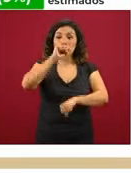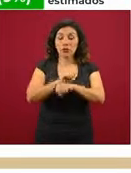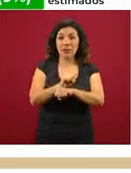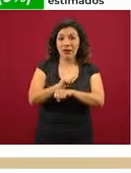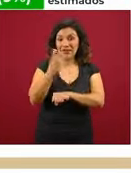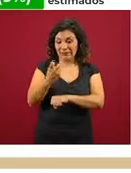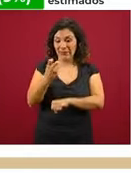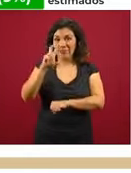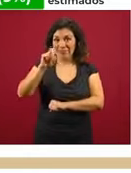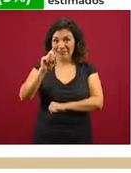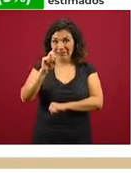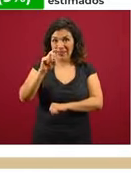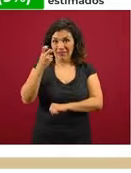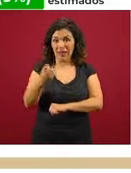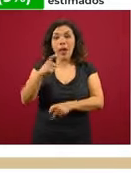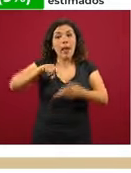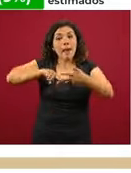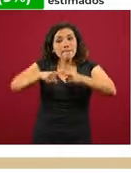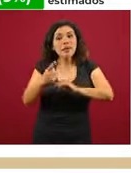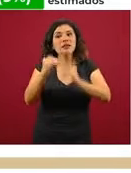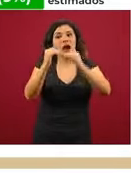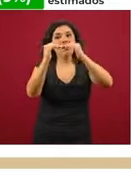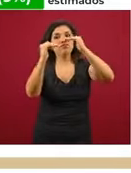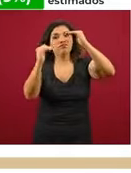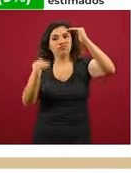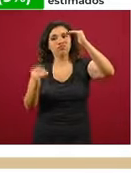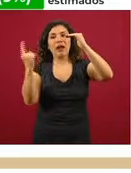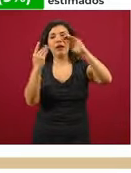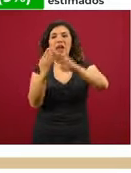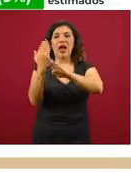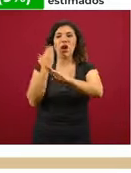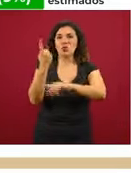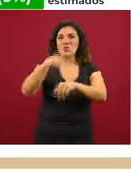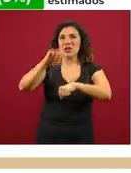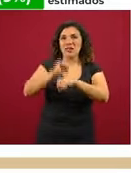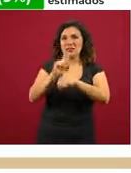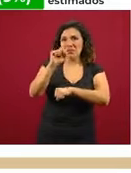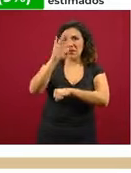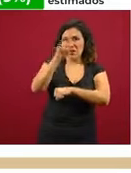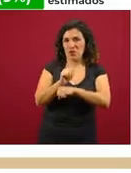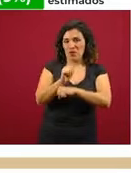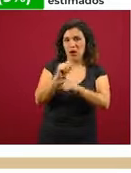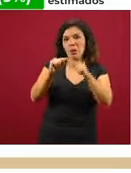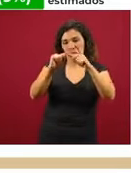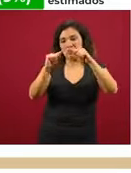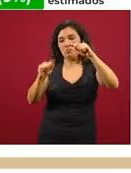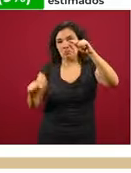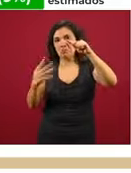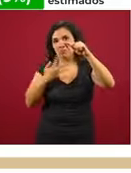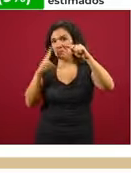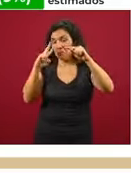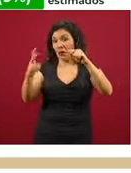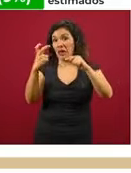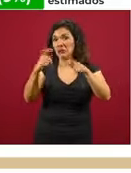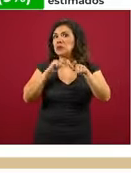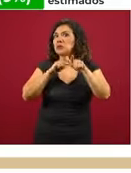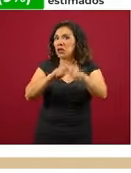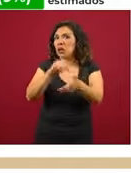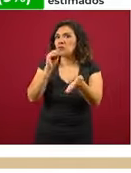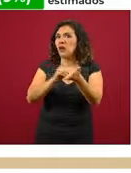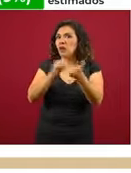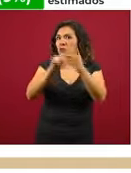semana 30, iniciamos con un descenso en relación a la semana anterior, que era la 29. Este descenso se